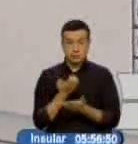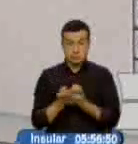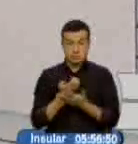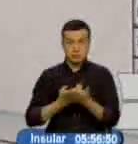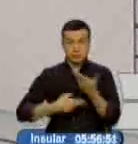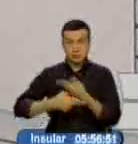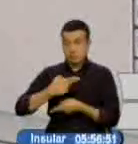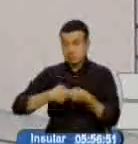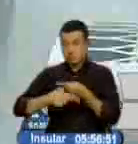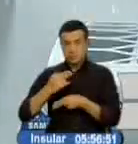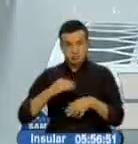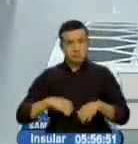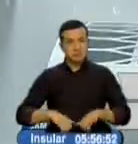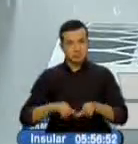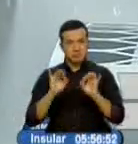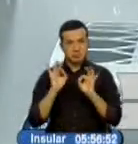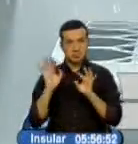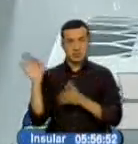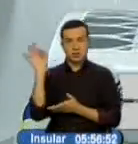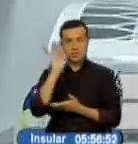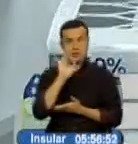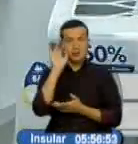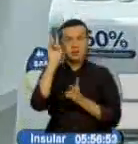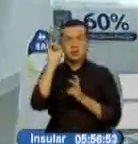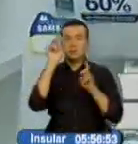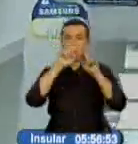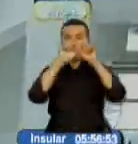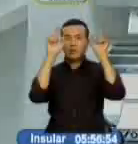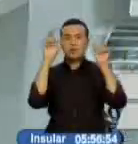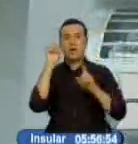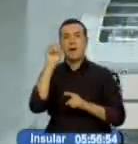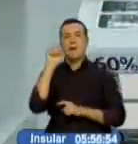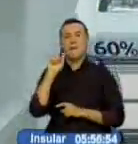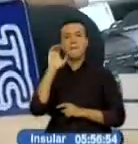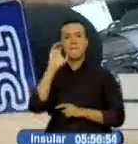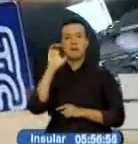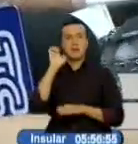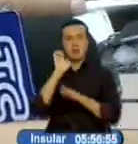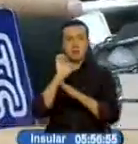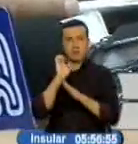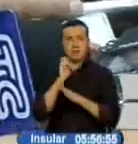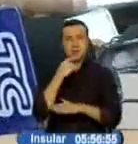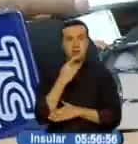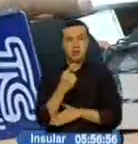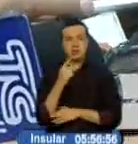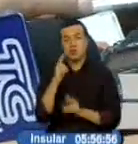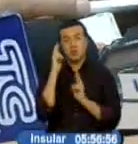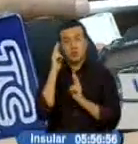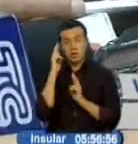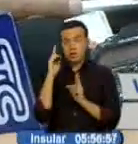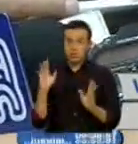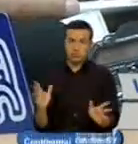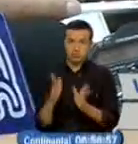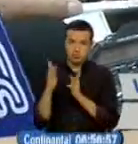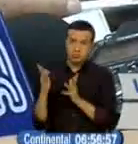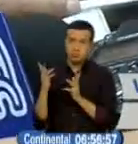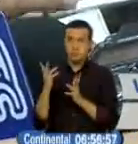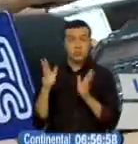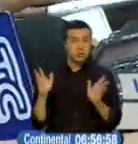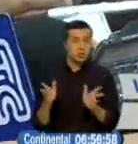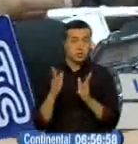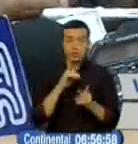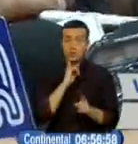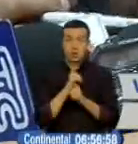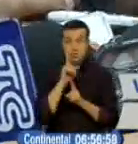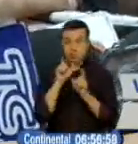considera Verónica de la Fuente, representante de la marca de cosméticos MAC en Ecuador. Esperamos que sea un impulso, que hay un pequeño impulso.